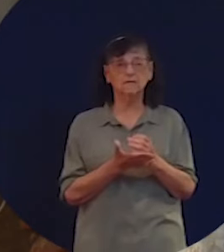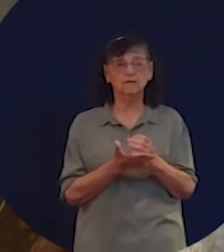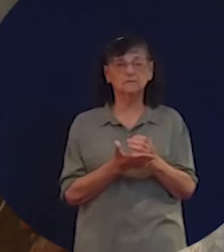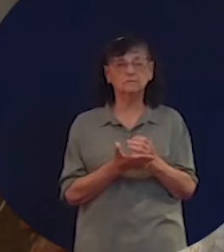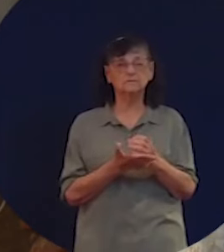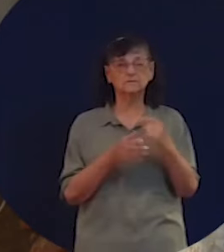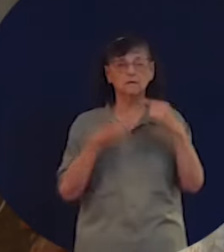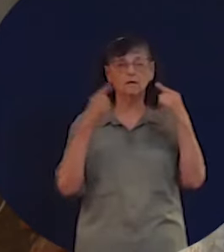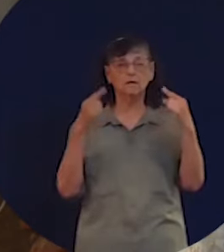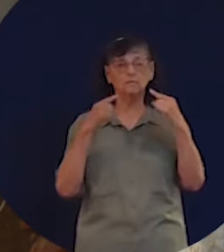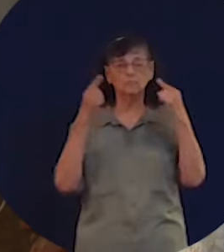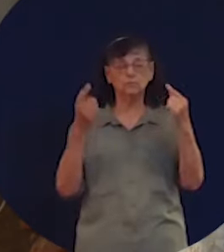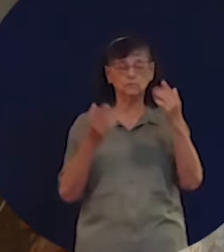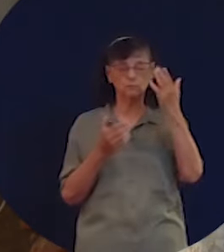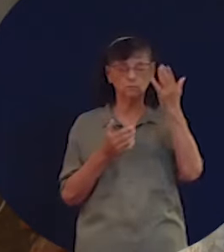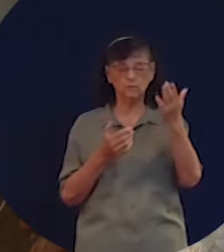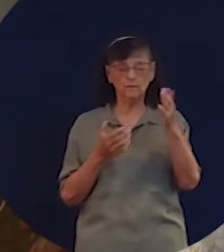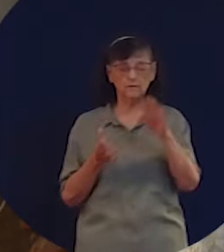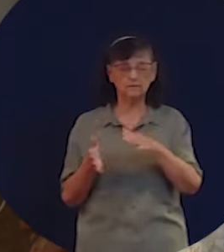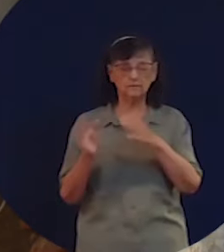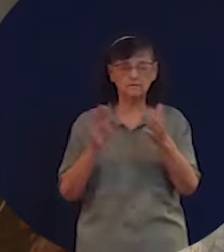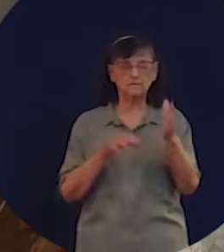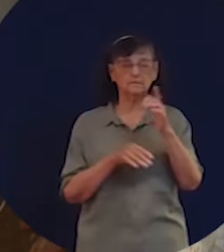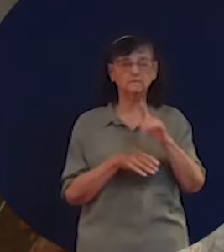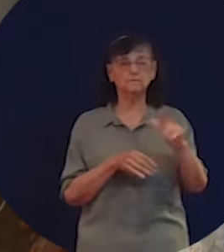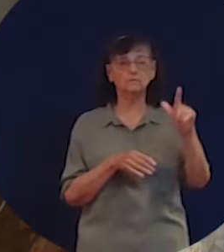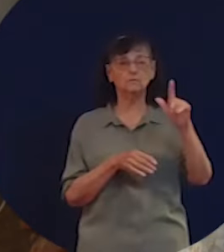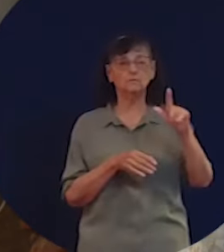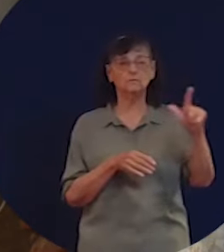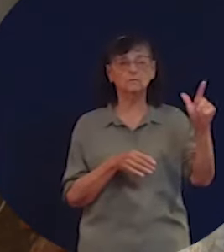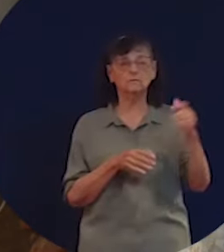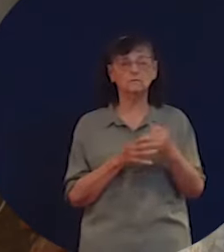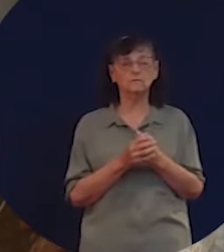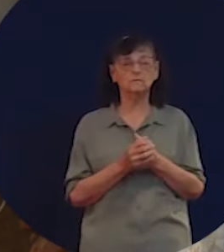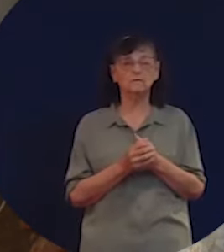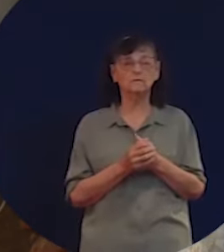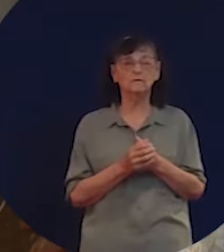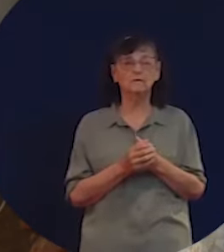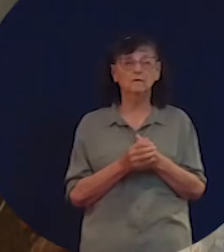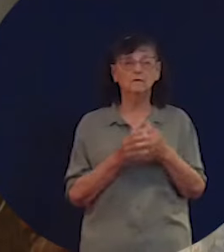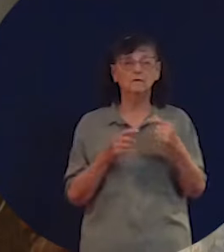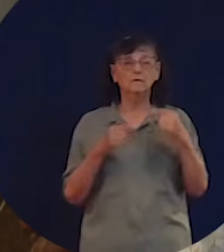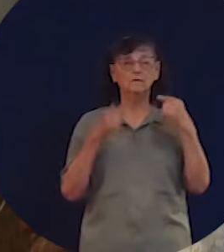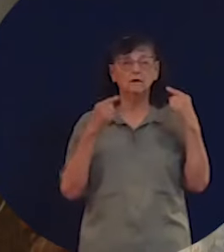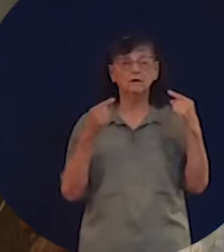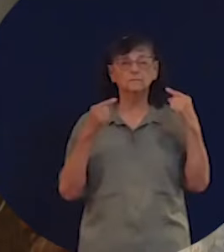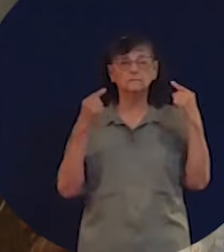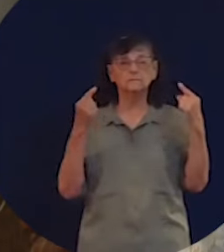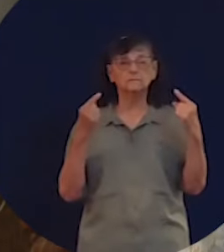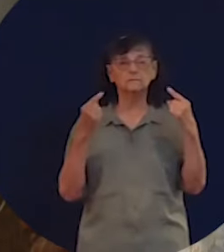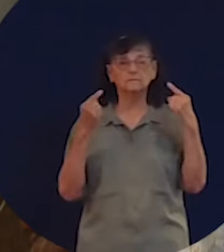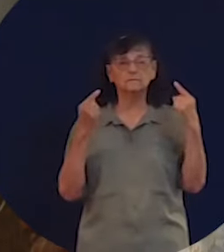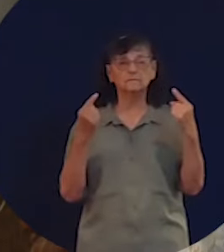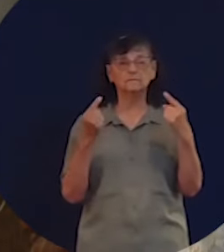cáliz, anunciamos tu muerte, Señor, hasta